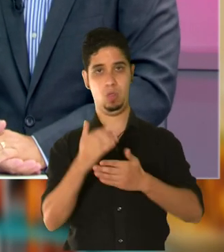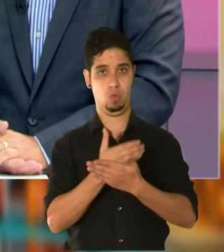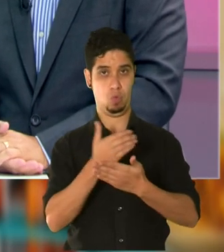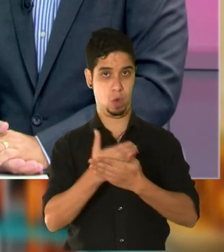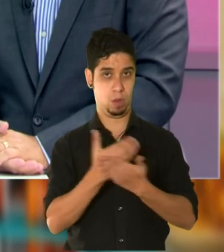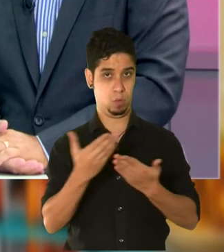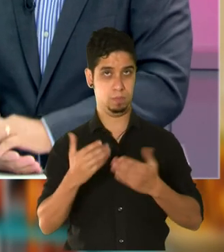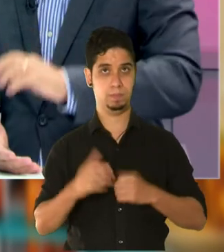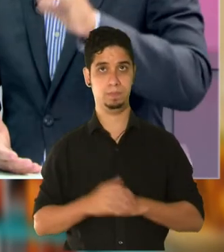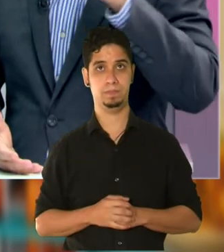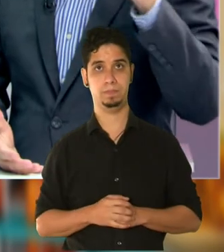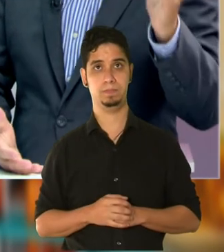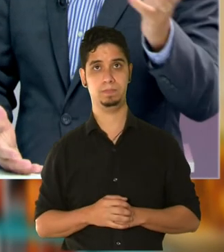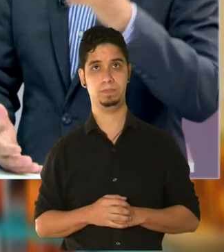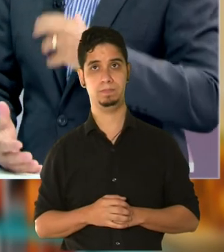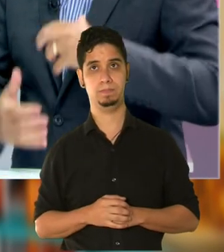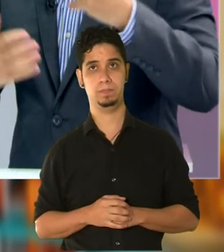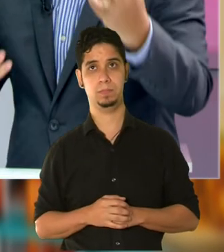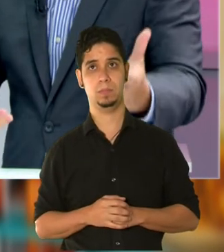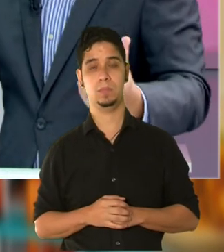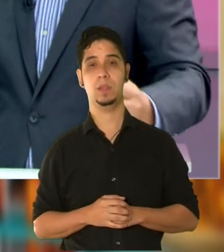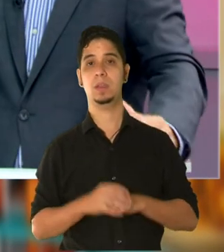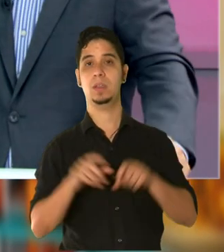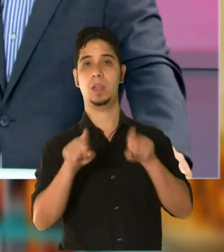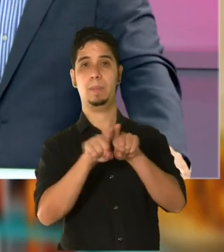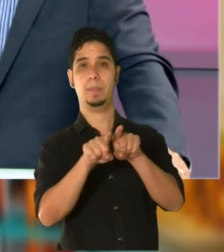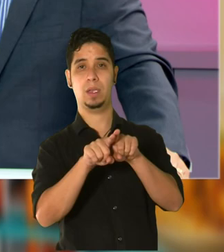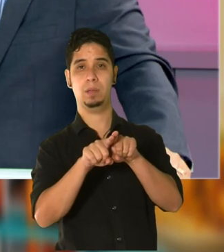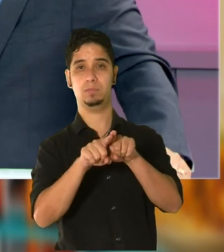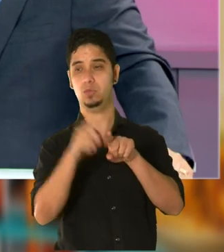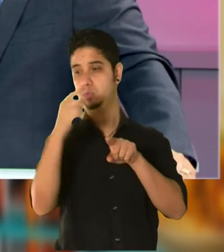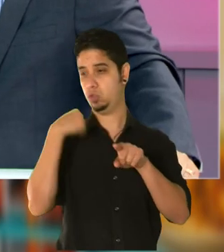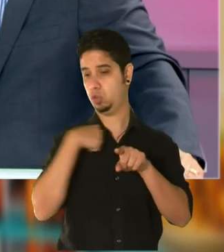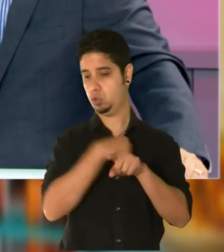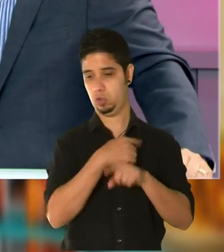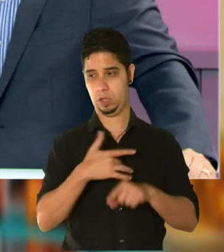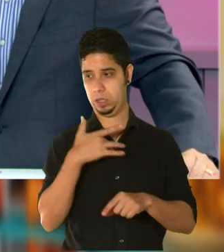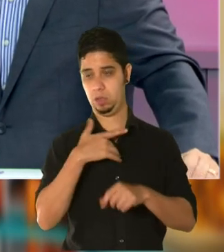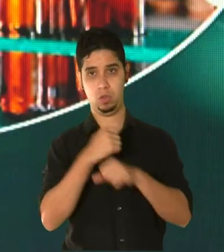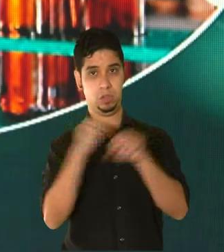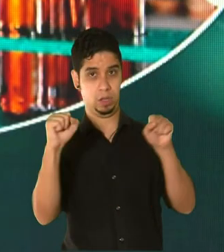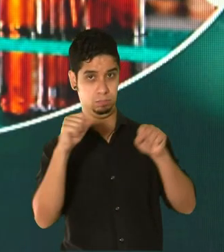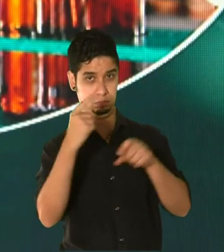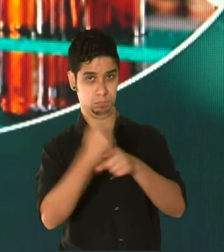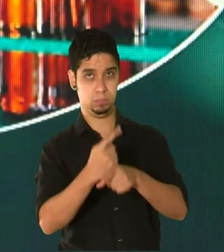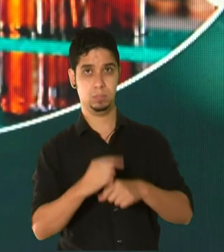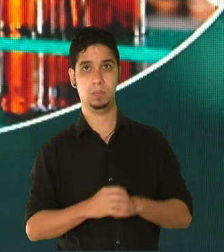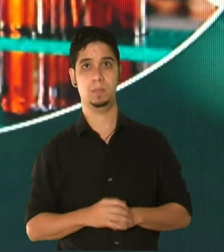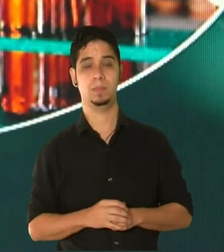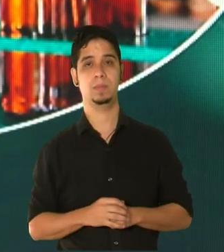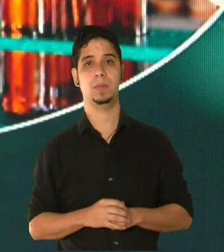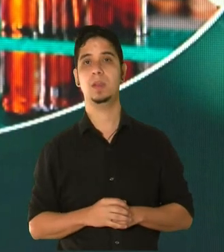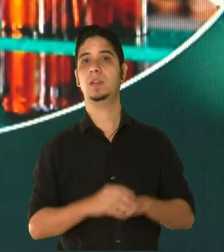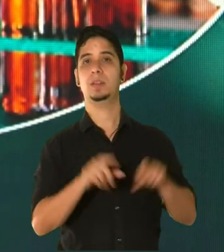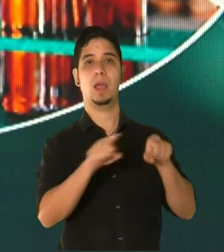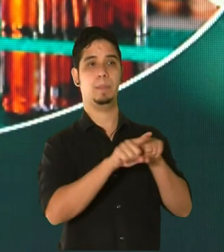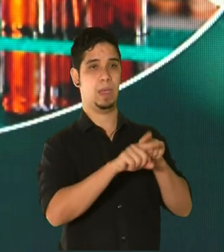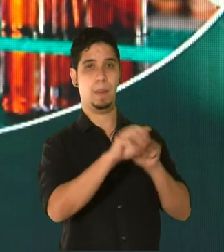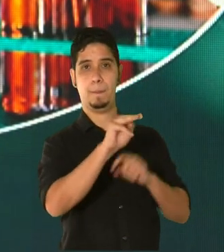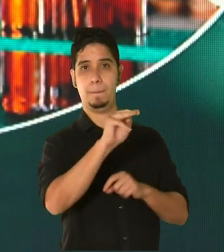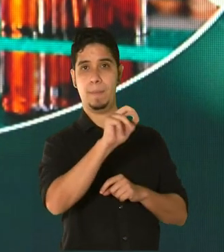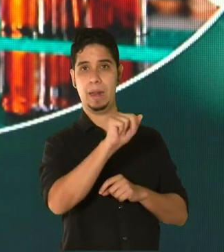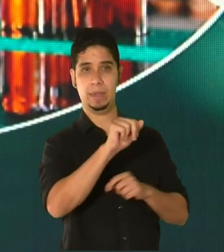que han tenido una conciencia para nosotros sentir también asegurado sucedió luego de mariah sucedió luego de los